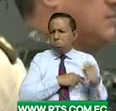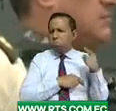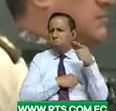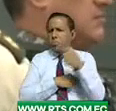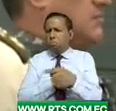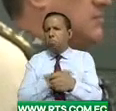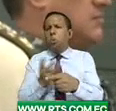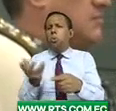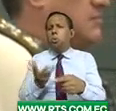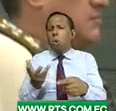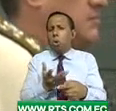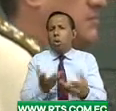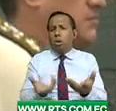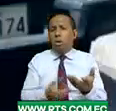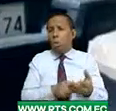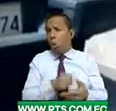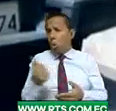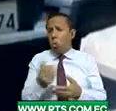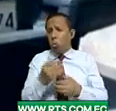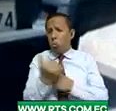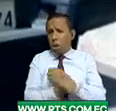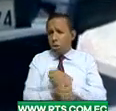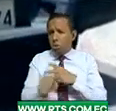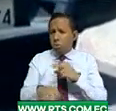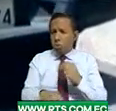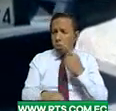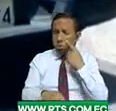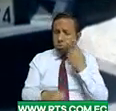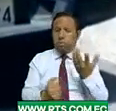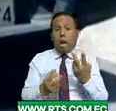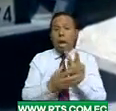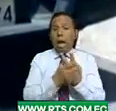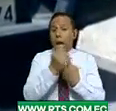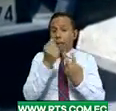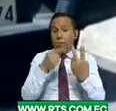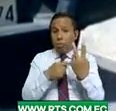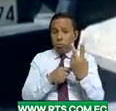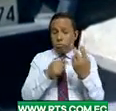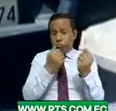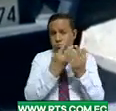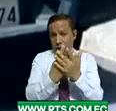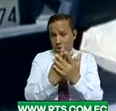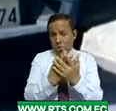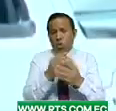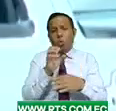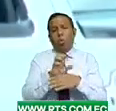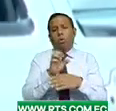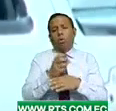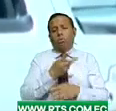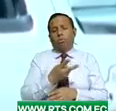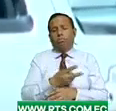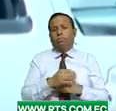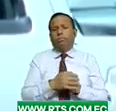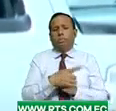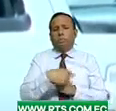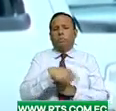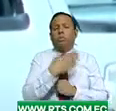para los puertos. Los dos detenidos son ecuatorianos y posiblemente fueron utilizados